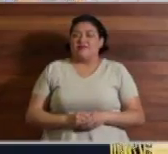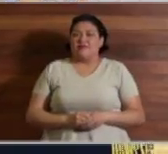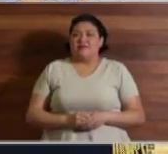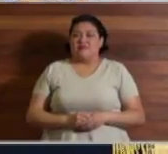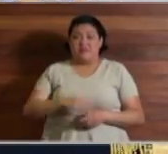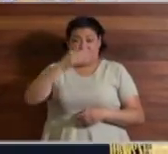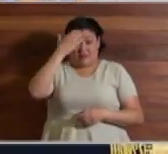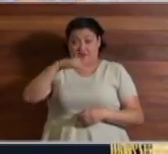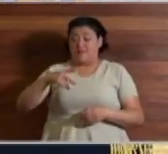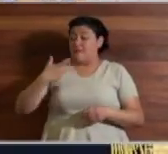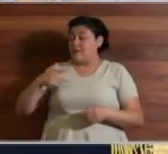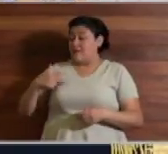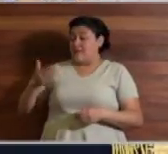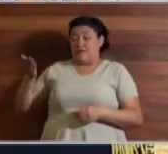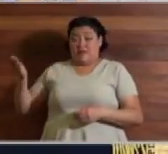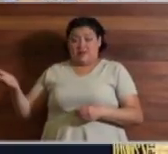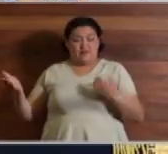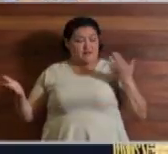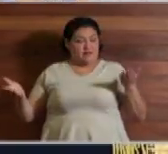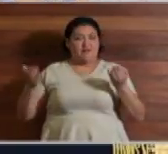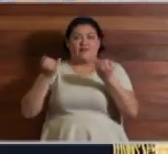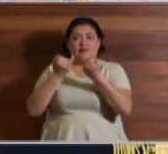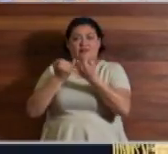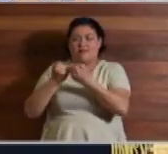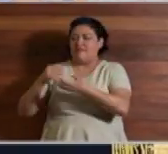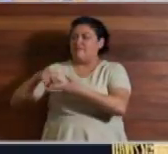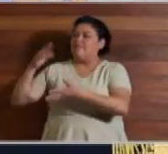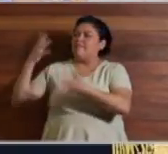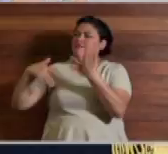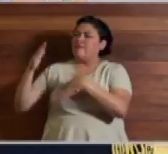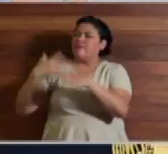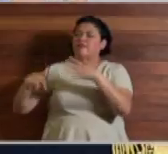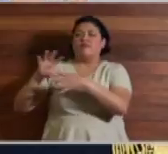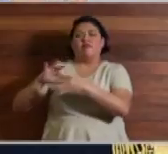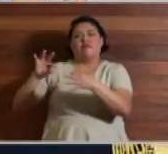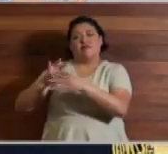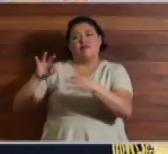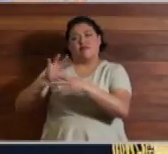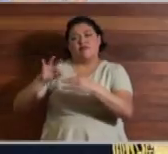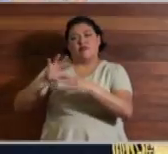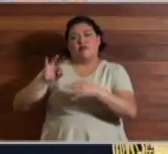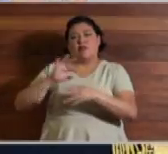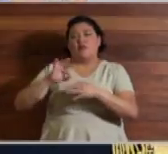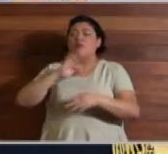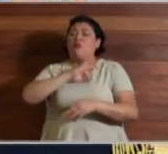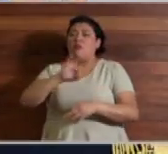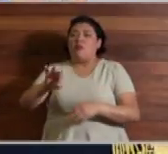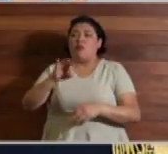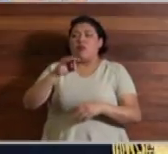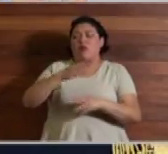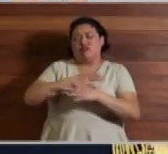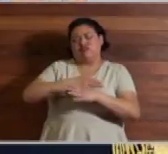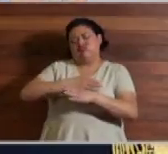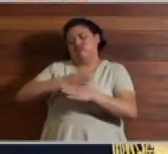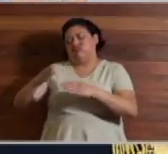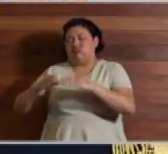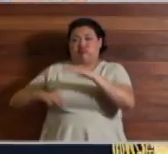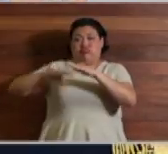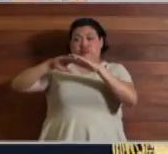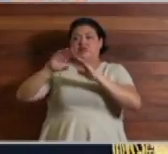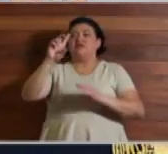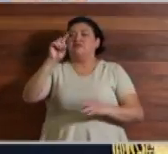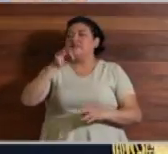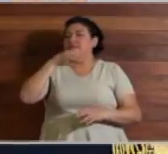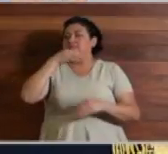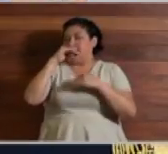por cada uno de nuestros ponentes que tendrá una duración de hasta 30 minutos. Cuando el